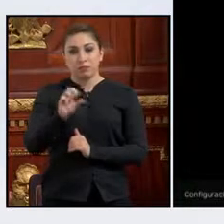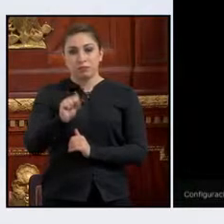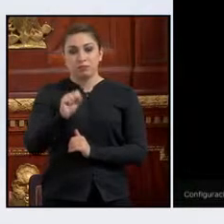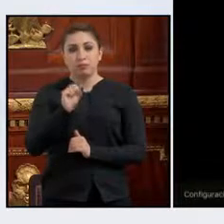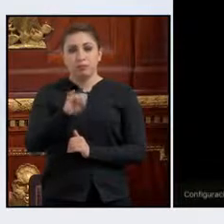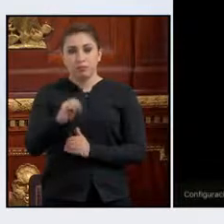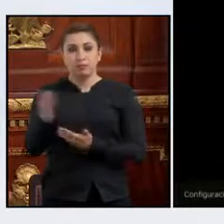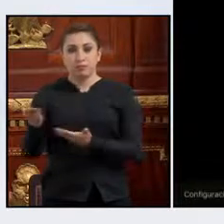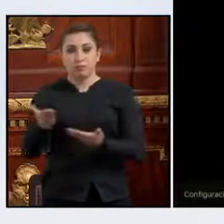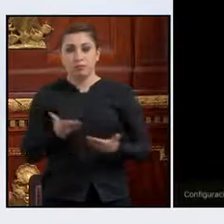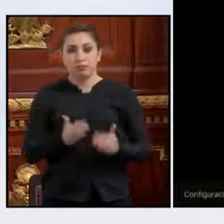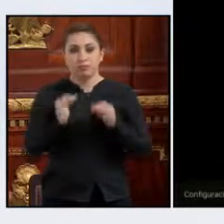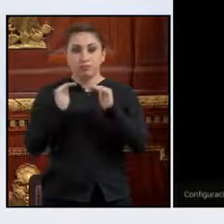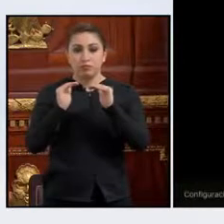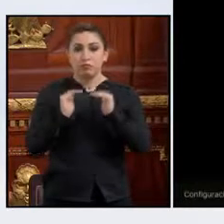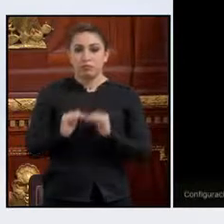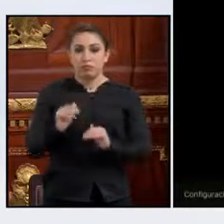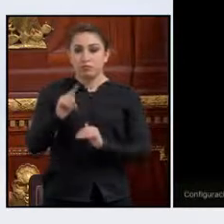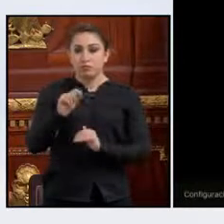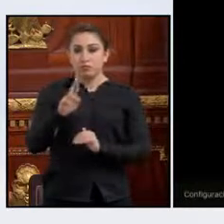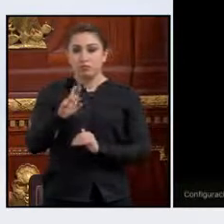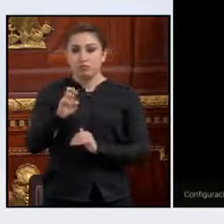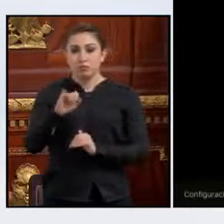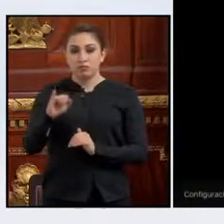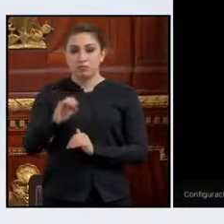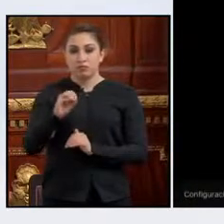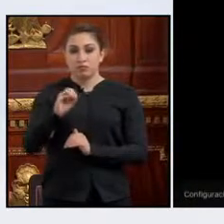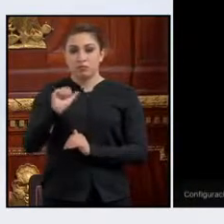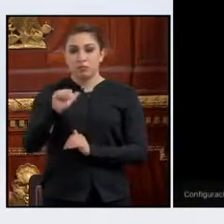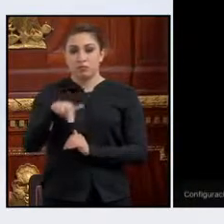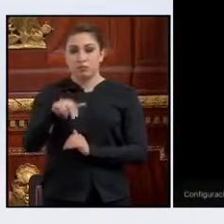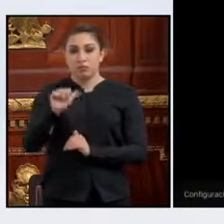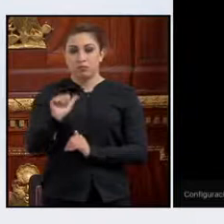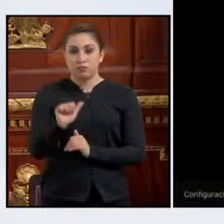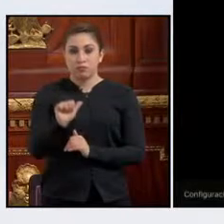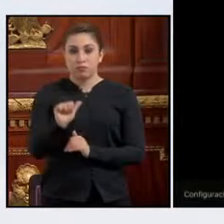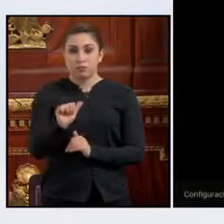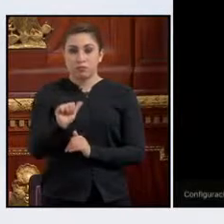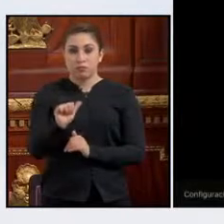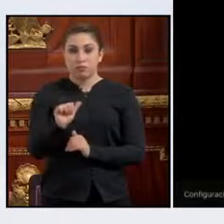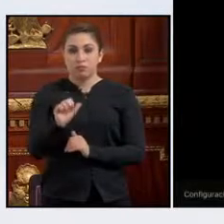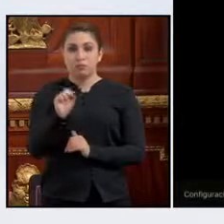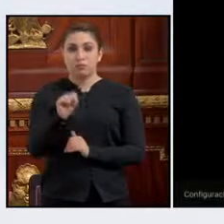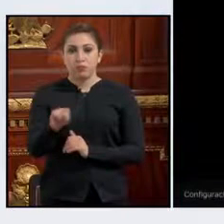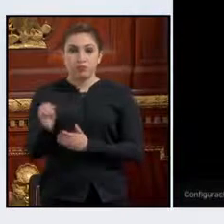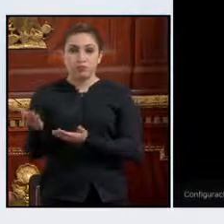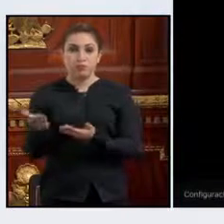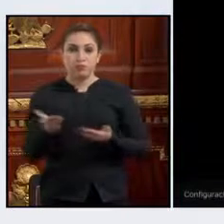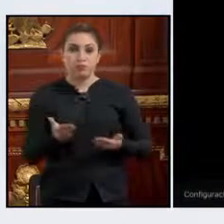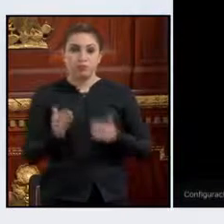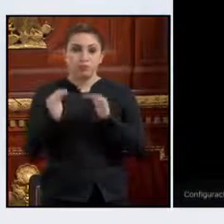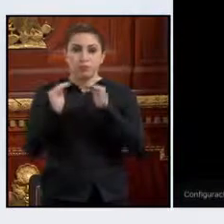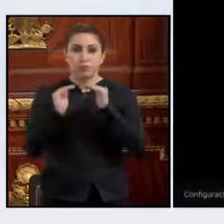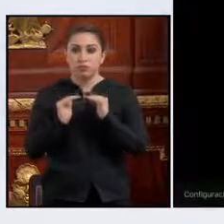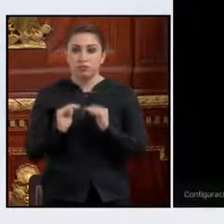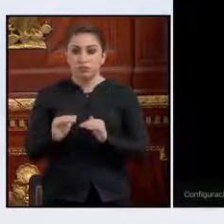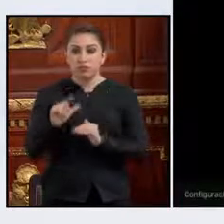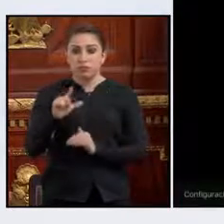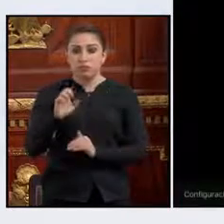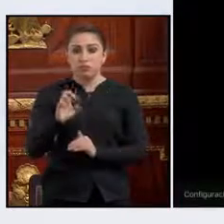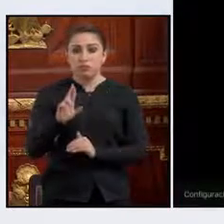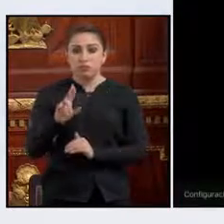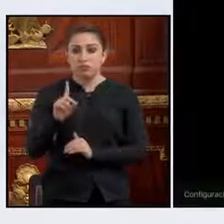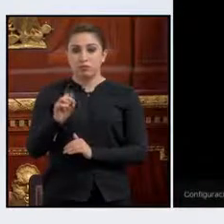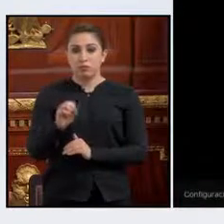diputada. Hernández Trejo Ana Cristina. Hernández Trejo, presente. Lerdo de